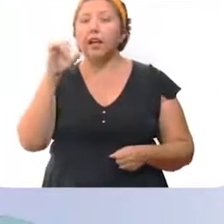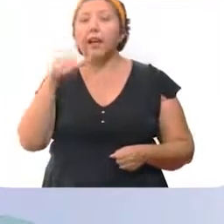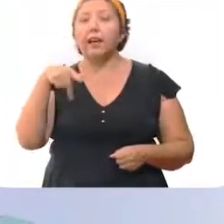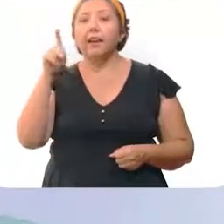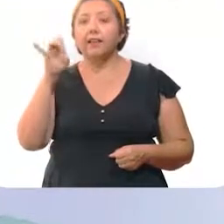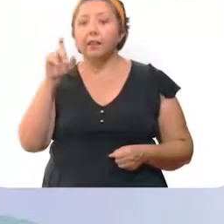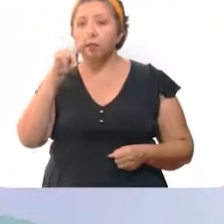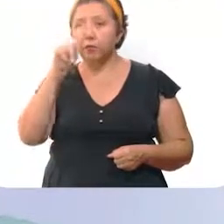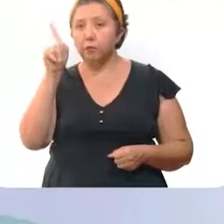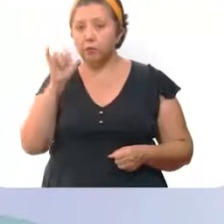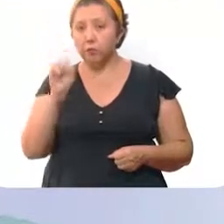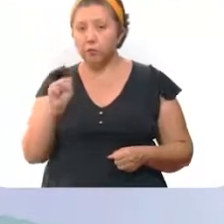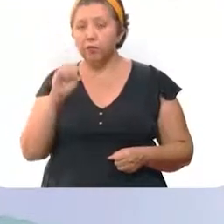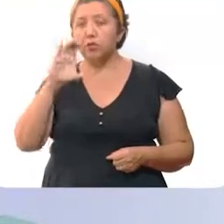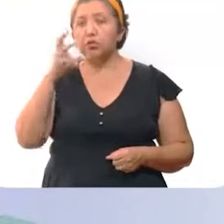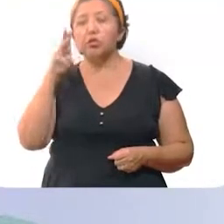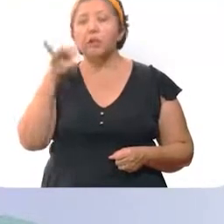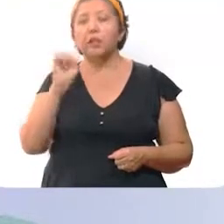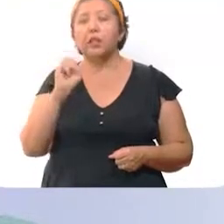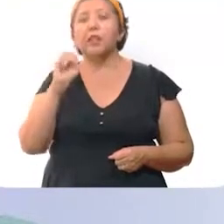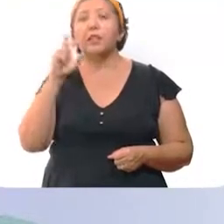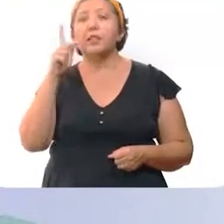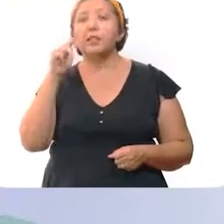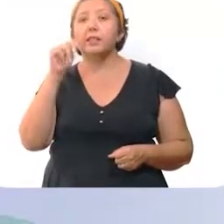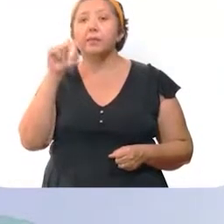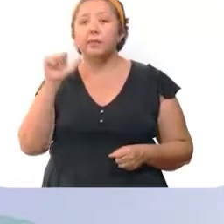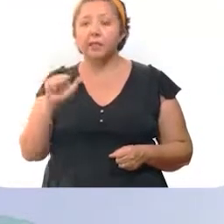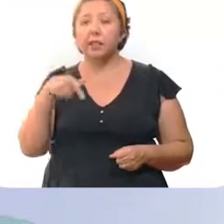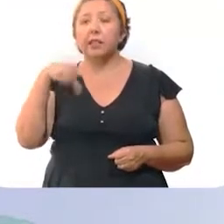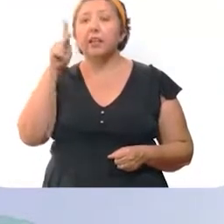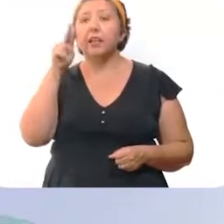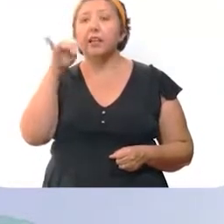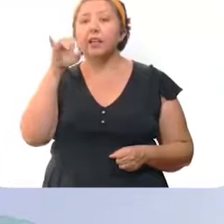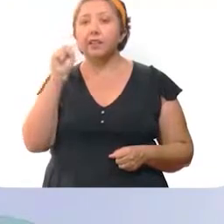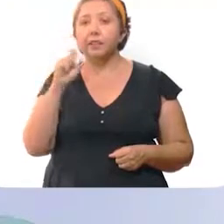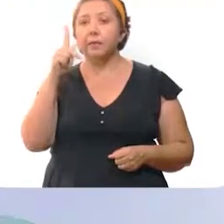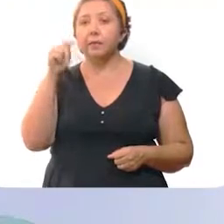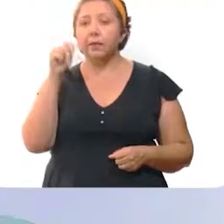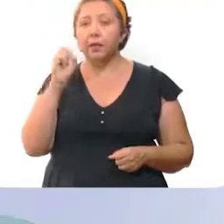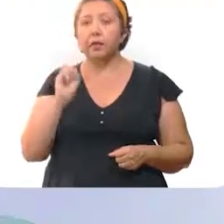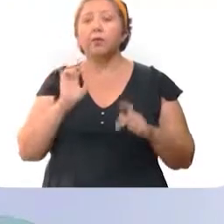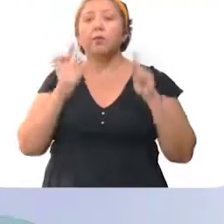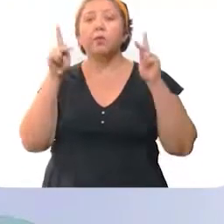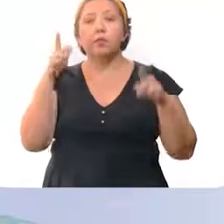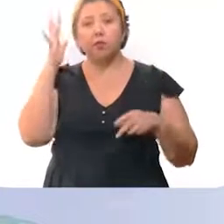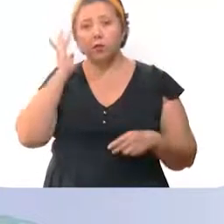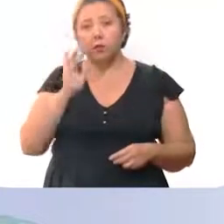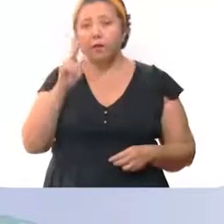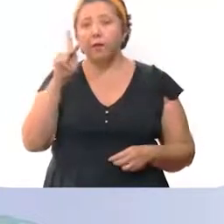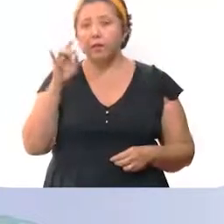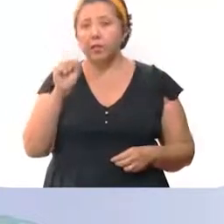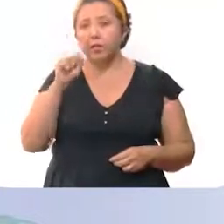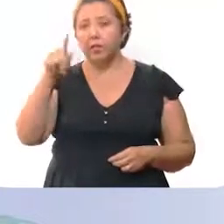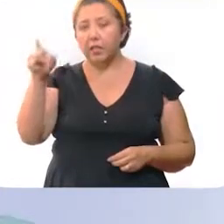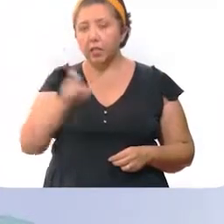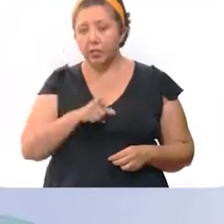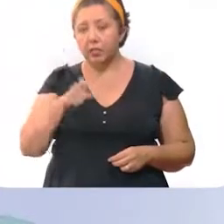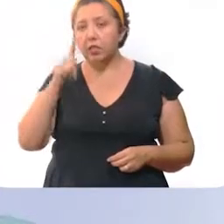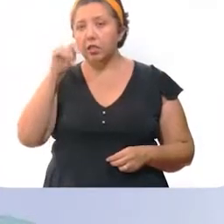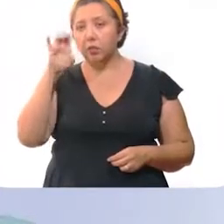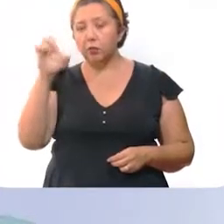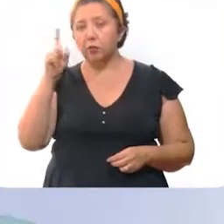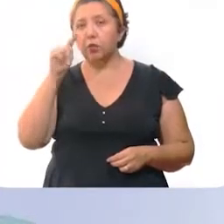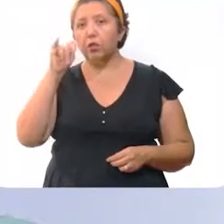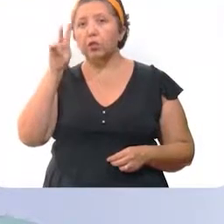Aquil, Buxot, Chichimilá, Espita, Junucmá, Canacín, Peto, Progreso, San Felipe, Temozón, Tecash,